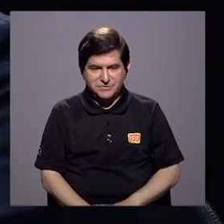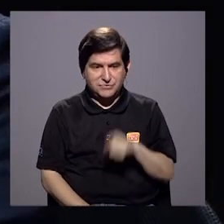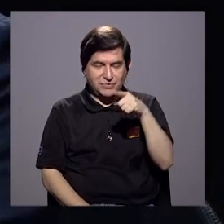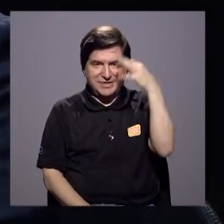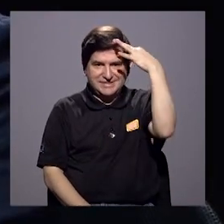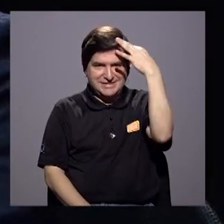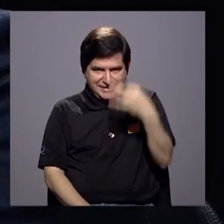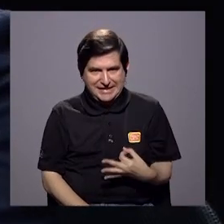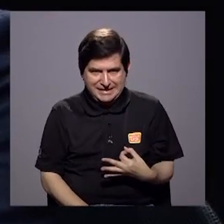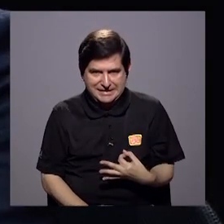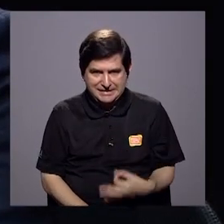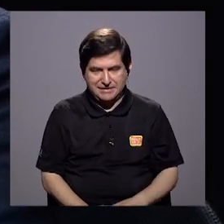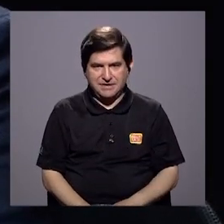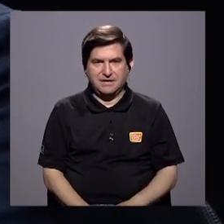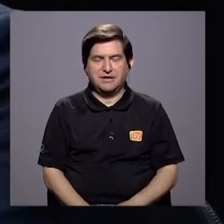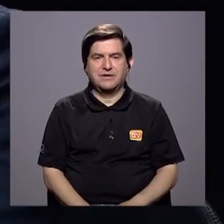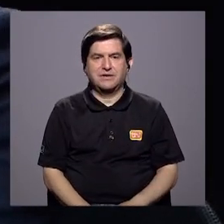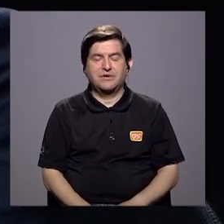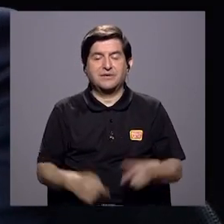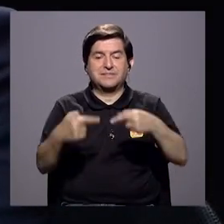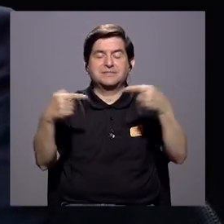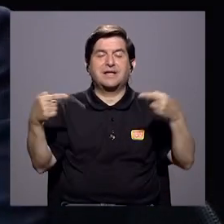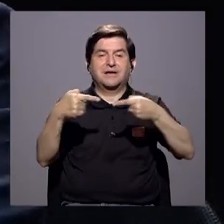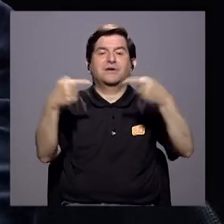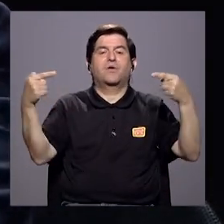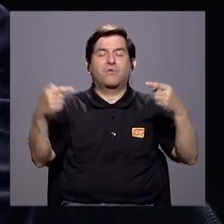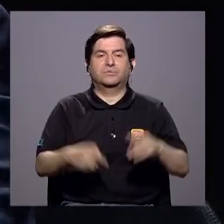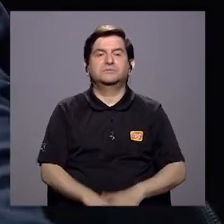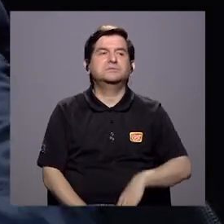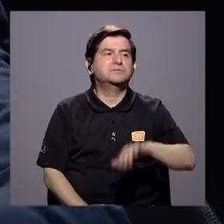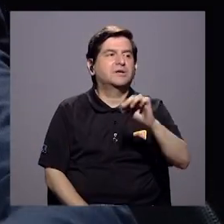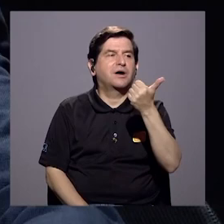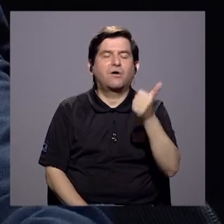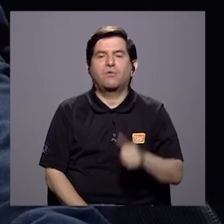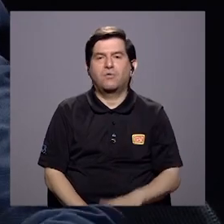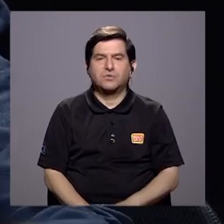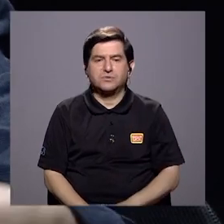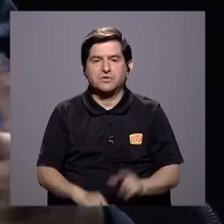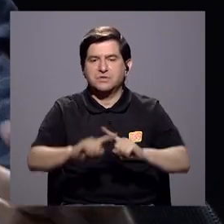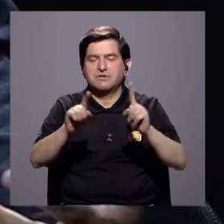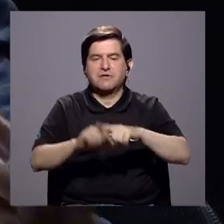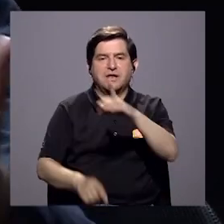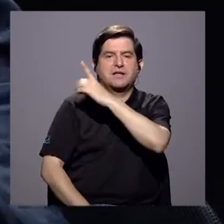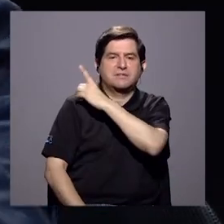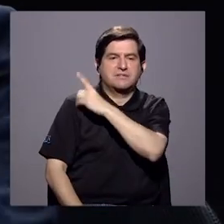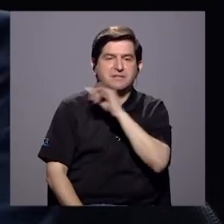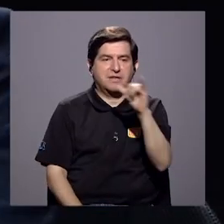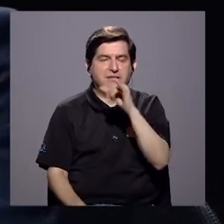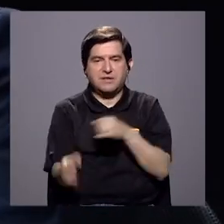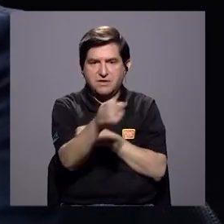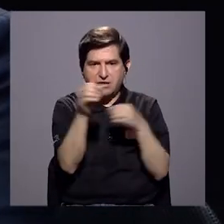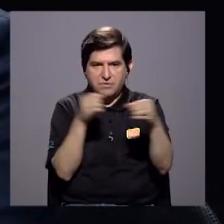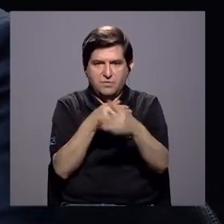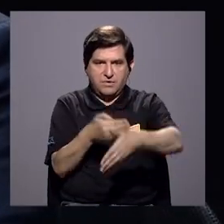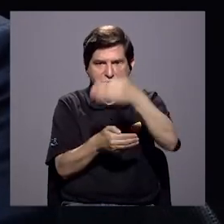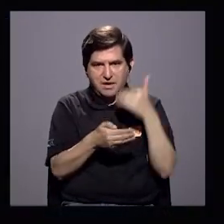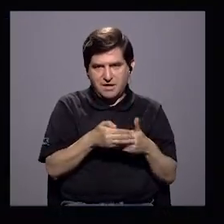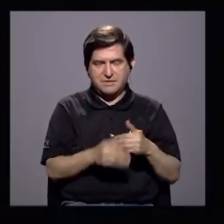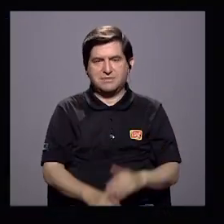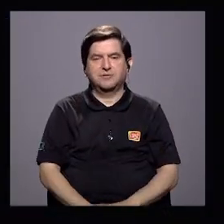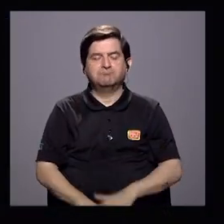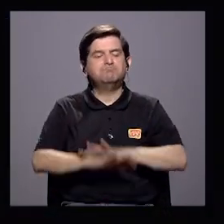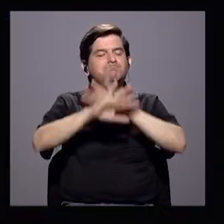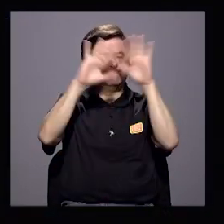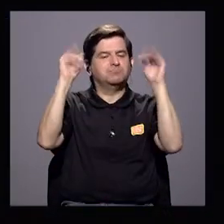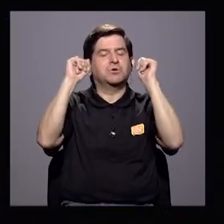es un criterio que inclusive contradice la de otras directoras otros directores de la misma agencia en el pasado muy